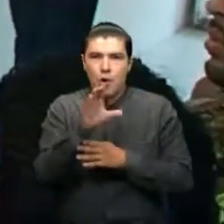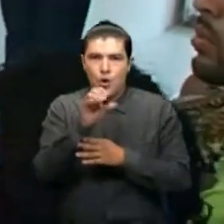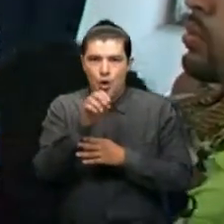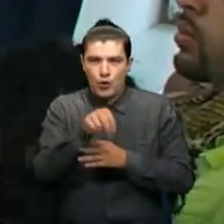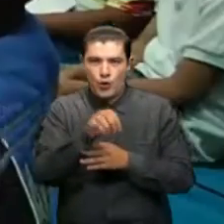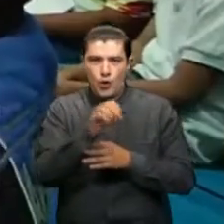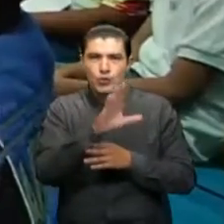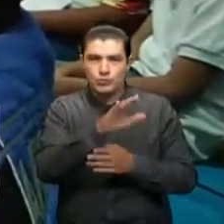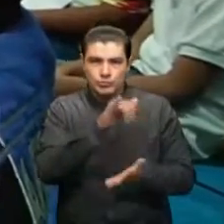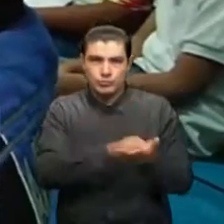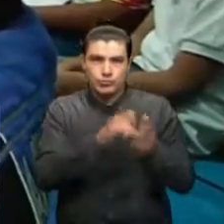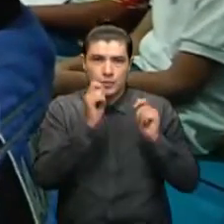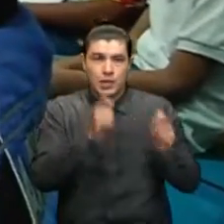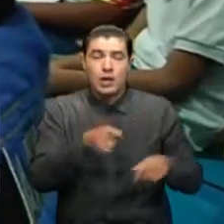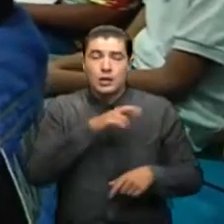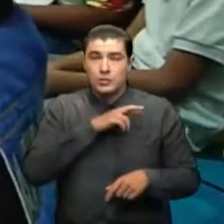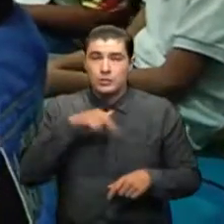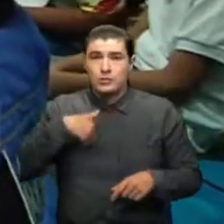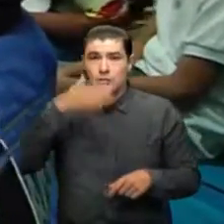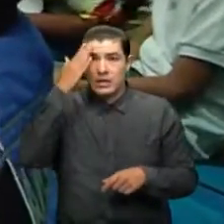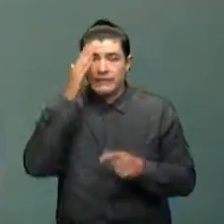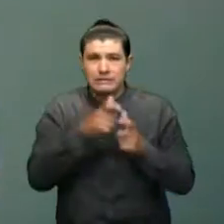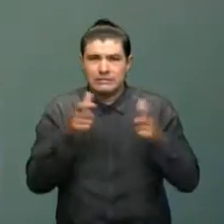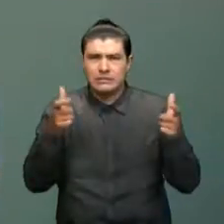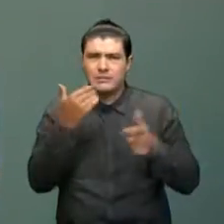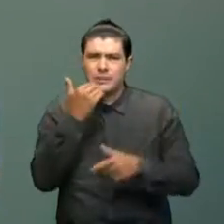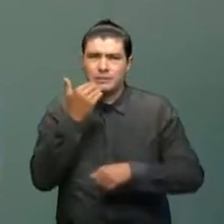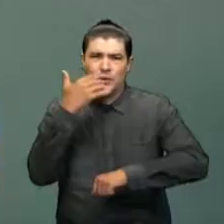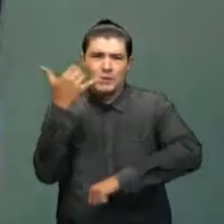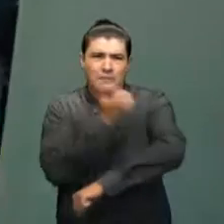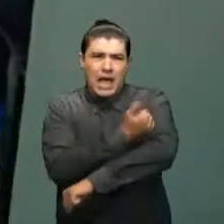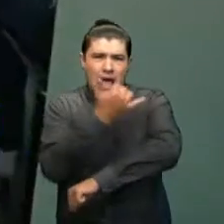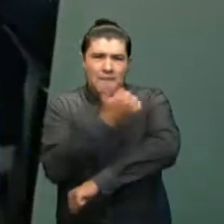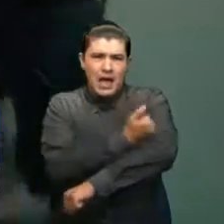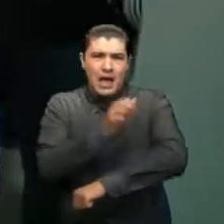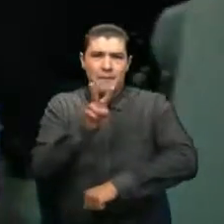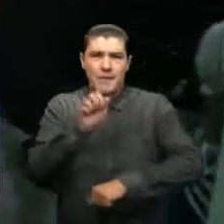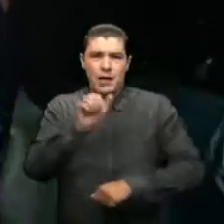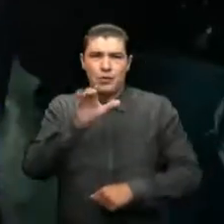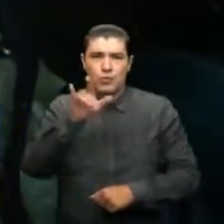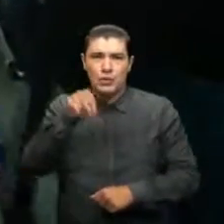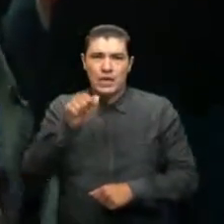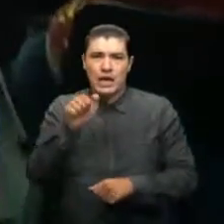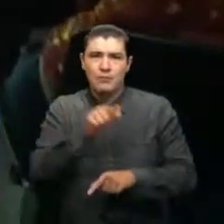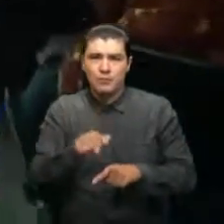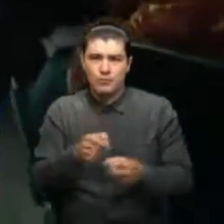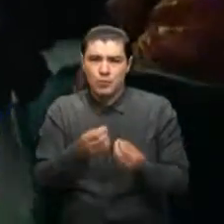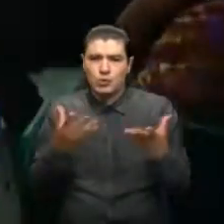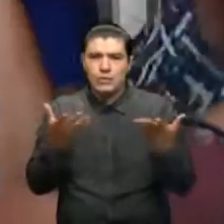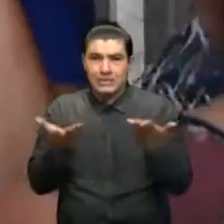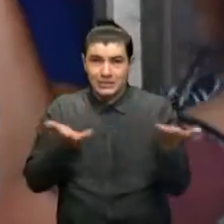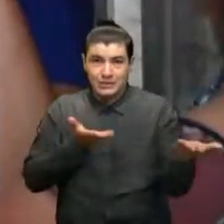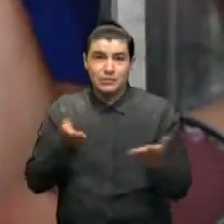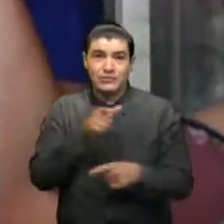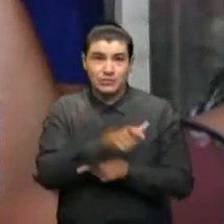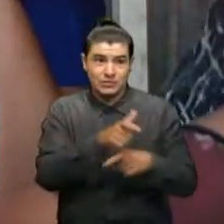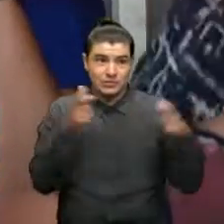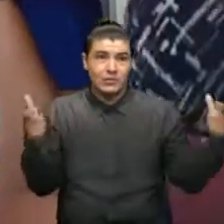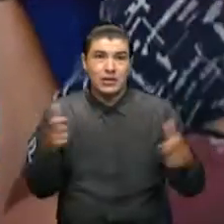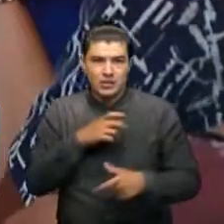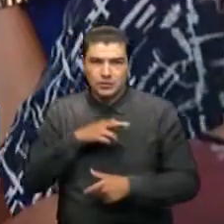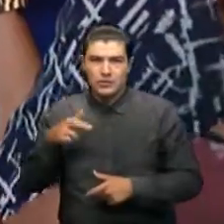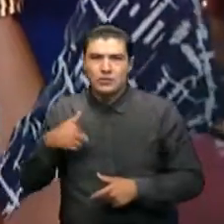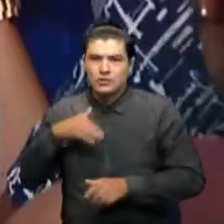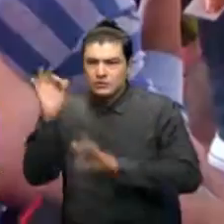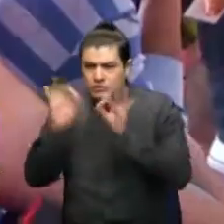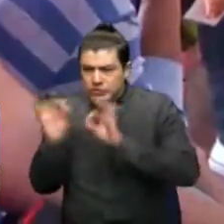embargo sabemos que pues que ha aumentado mucho por ejemplo vacunación es un servicio que se ha aumentado mucho hemos tratado de organizarlo de tal manera que no haya